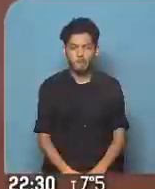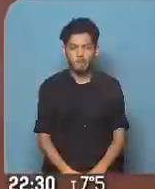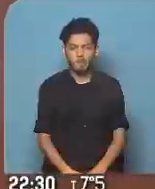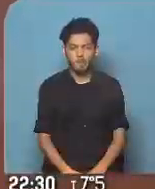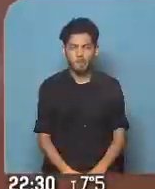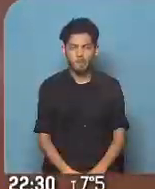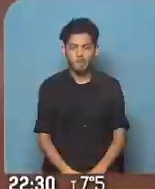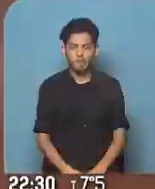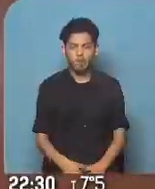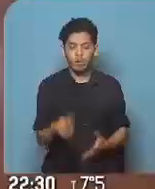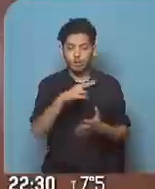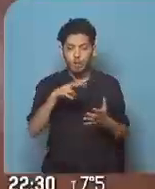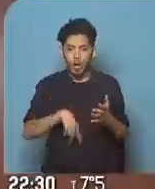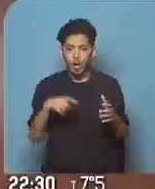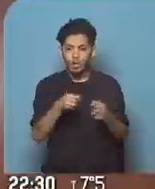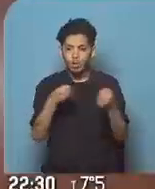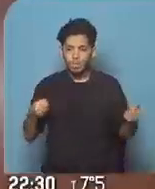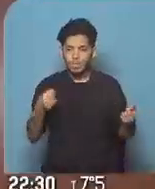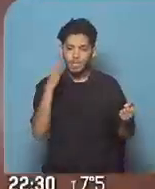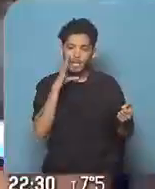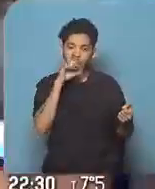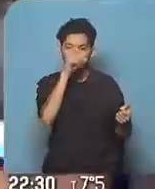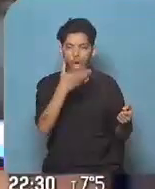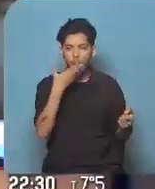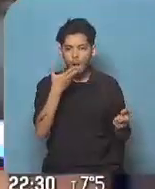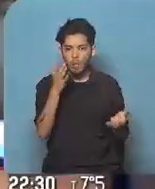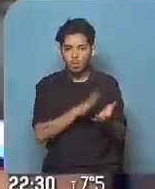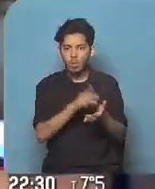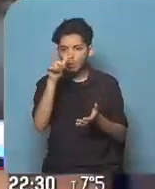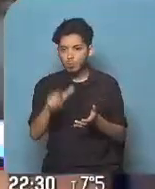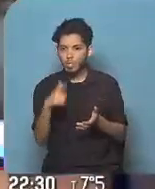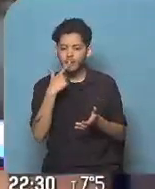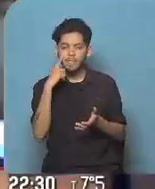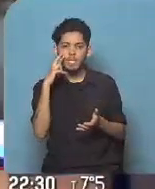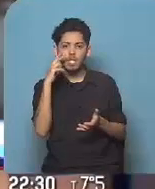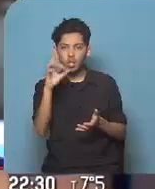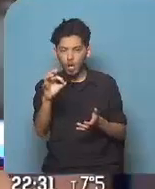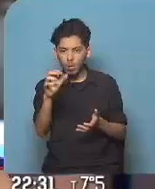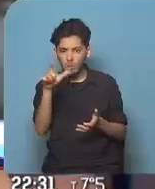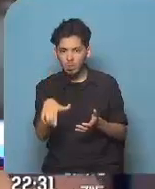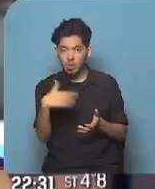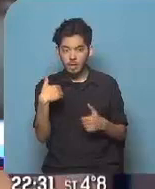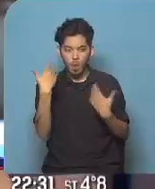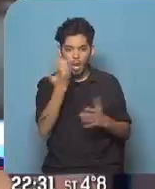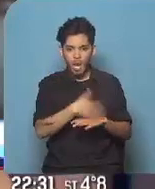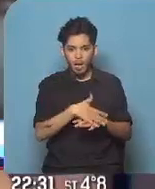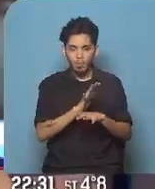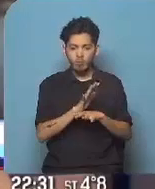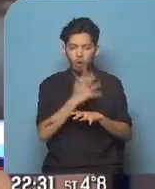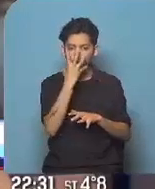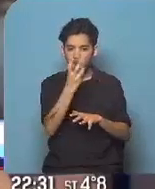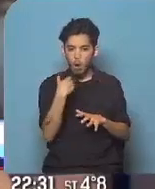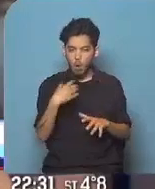Leía hoy un material del New York Times en donde hablaba un refugiado sirio y decía, salen a la calle como lobos